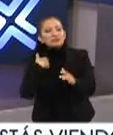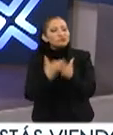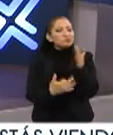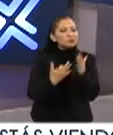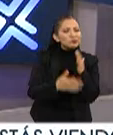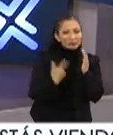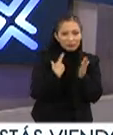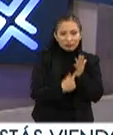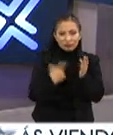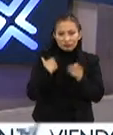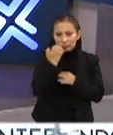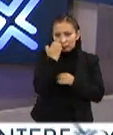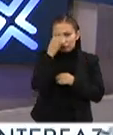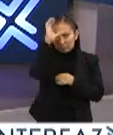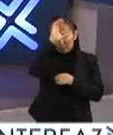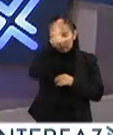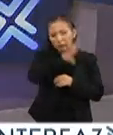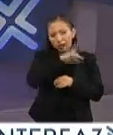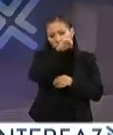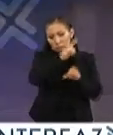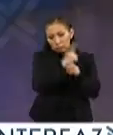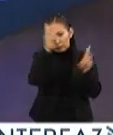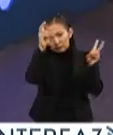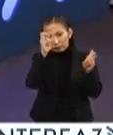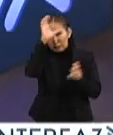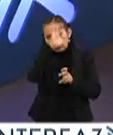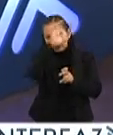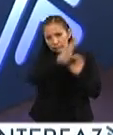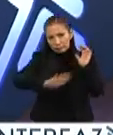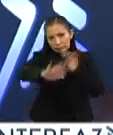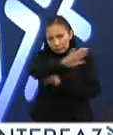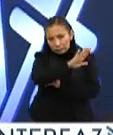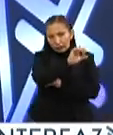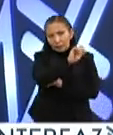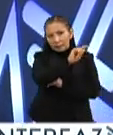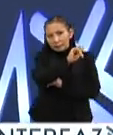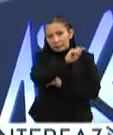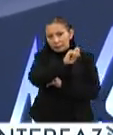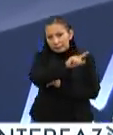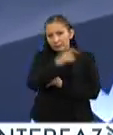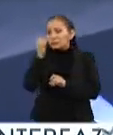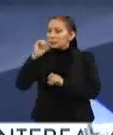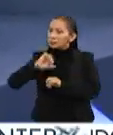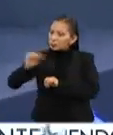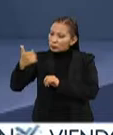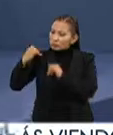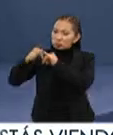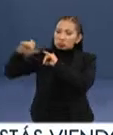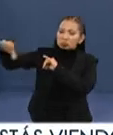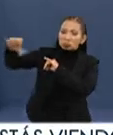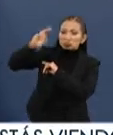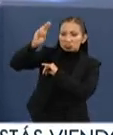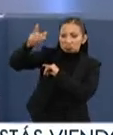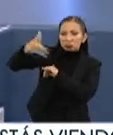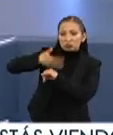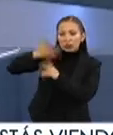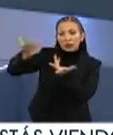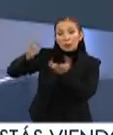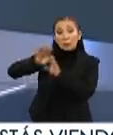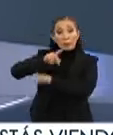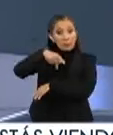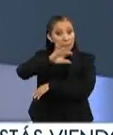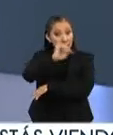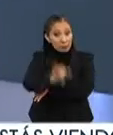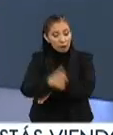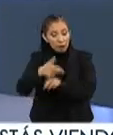En la Facultad de Ciencias ya se tiene una carrera que es de Ciencias Ambientales, igual algunas otras instituciones tienen un acercamiento, pero